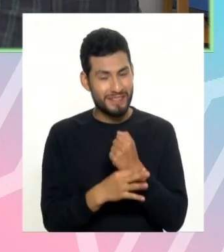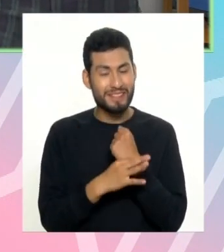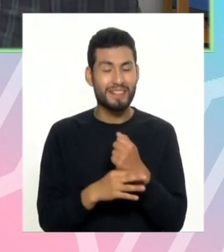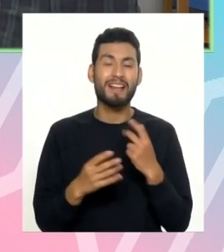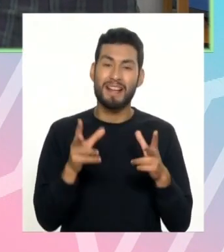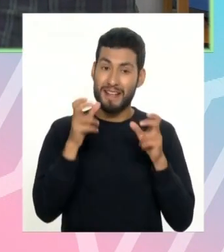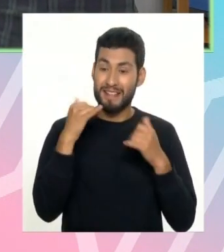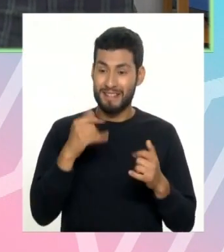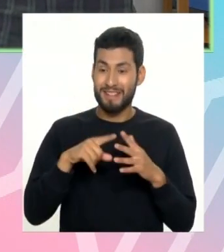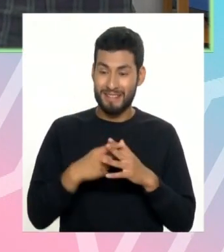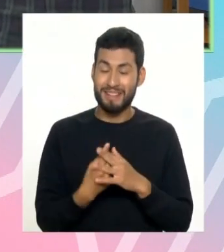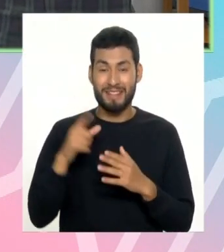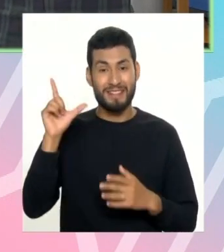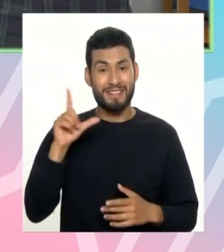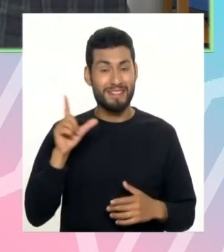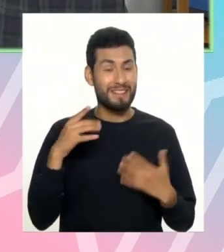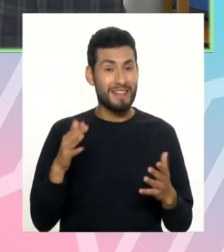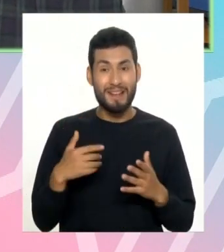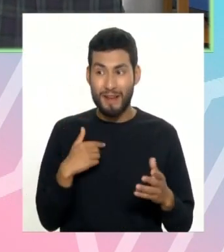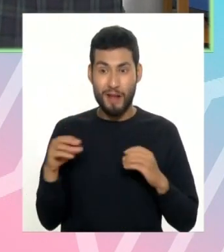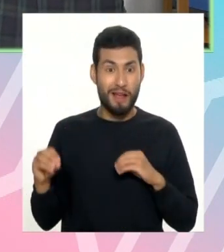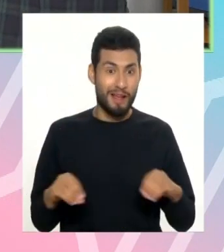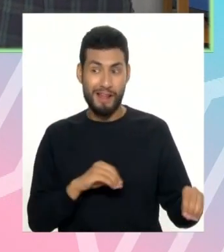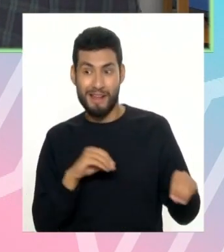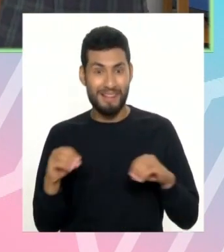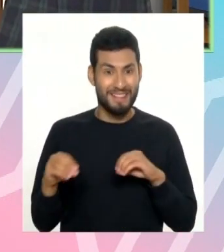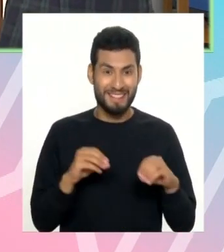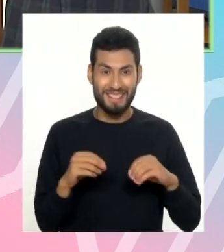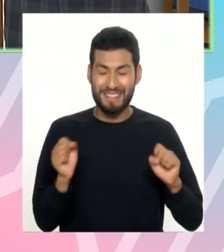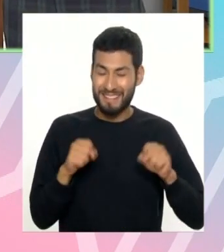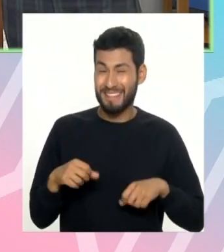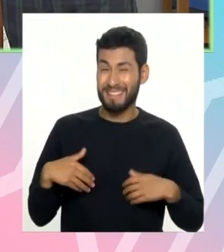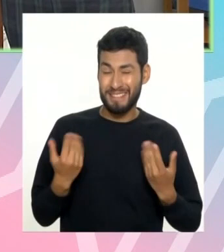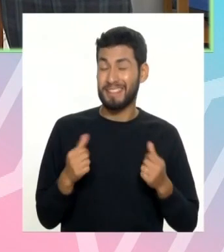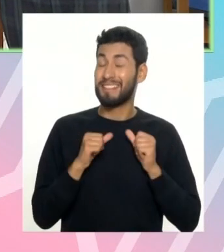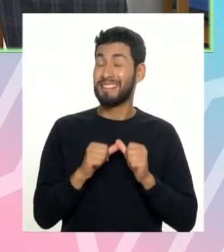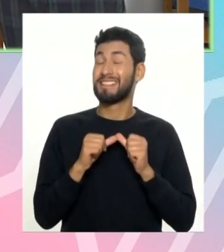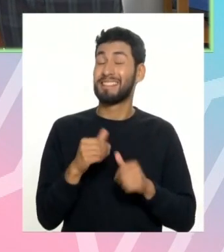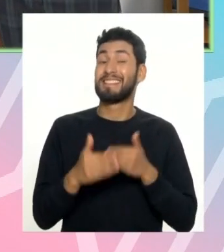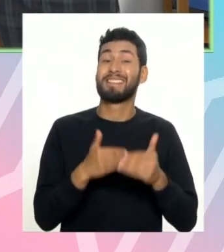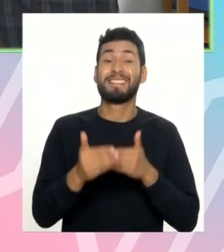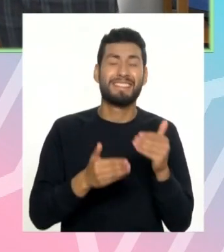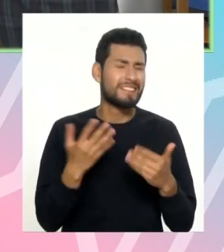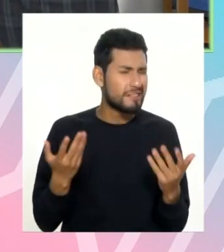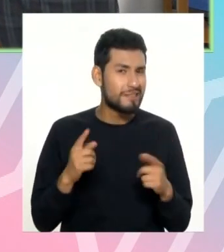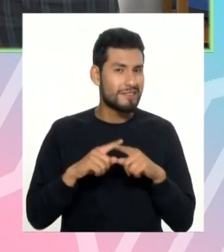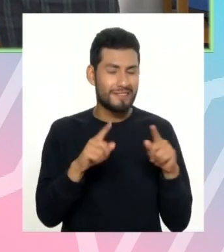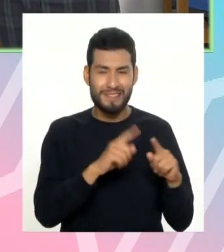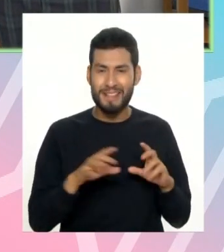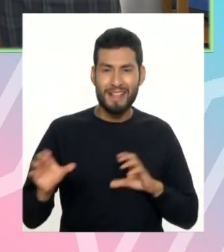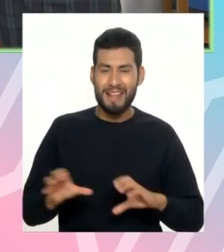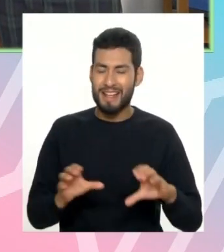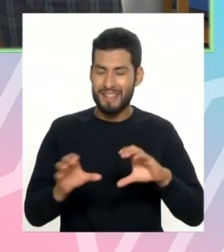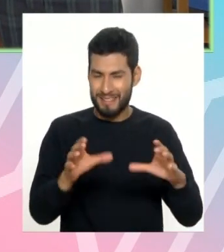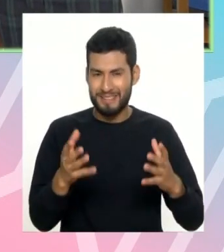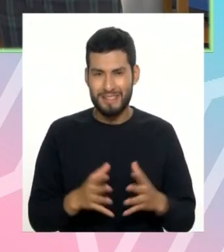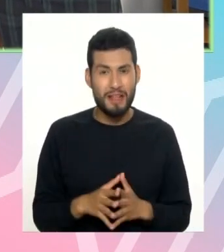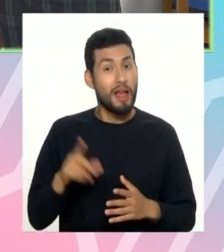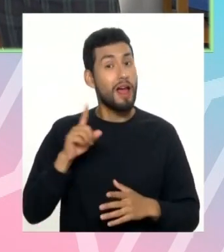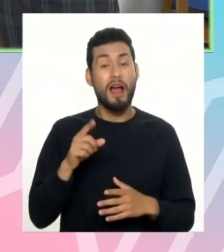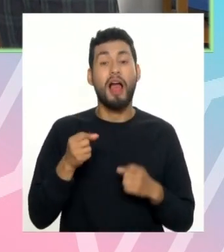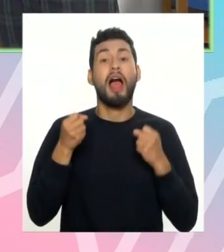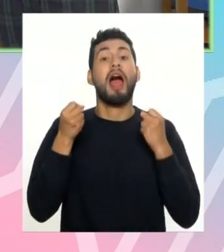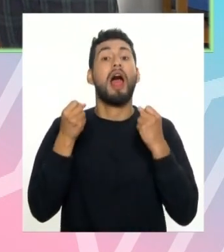escucharlos, iniciando la semana con movimiento, ¿no? Para poder seguir realizando nuestras actividades y no caer en